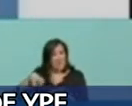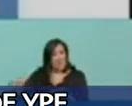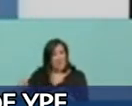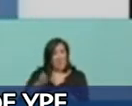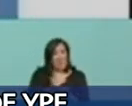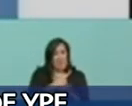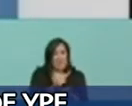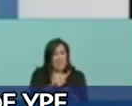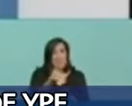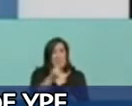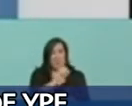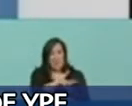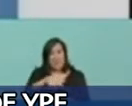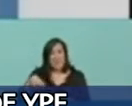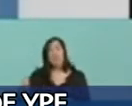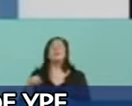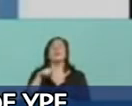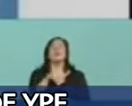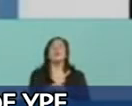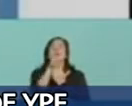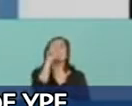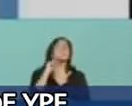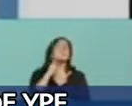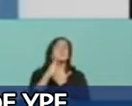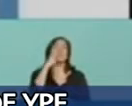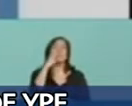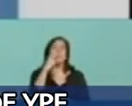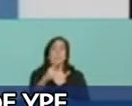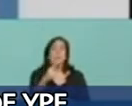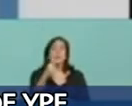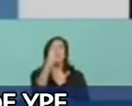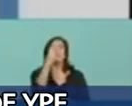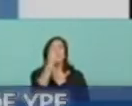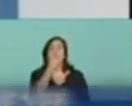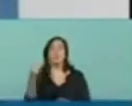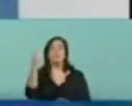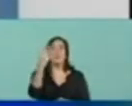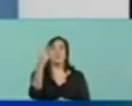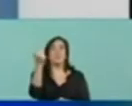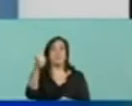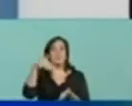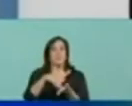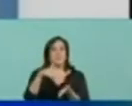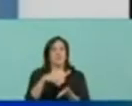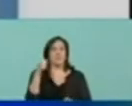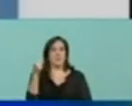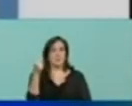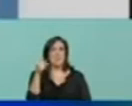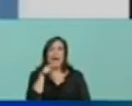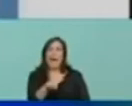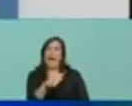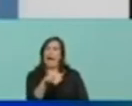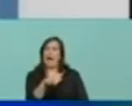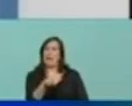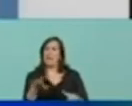misma fecha dividendos ha sido de 13 mil 246 millones de pesos ahí está